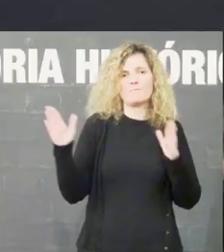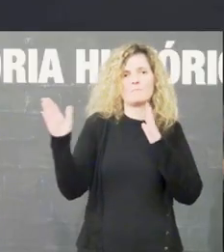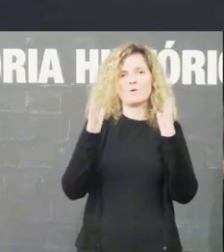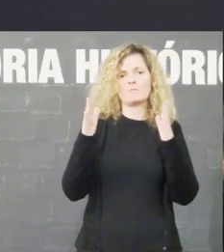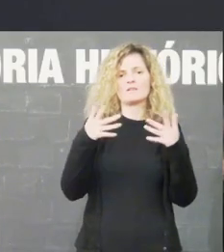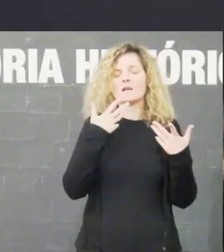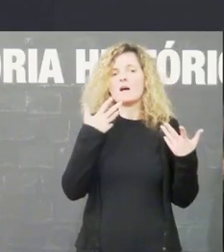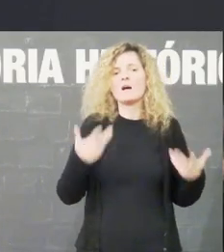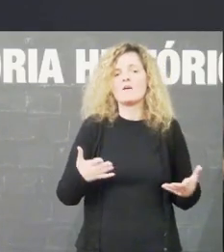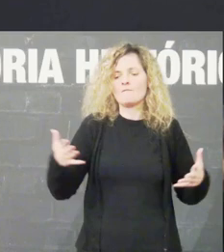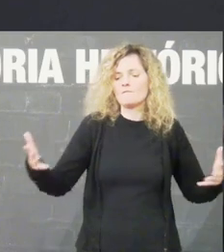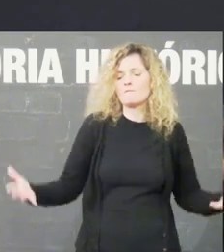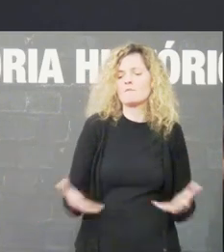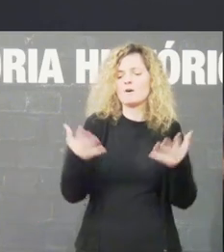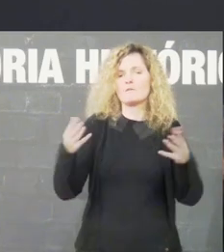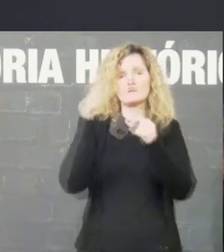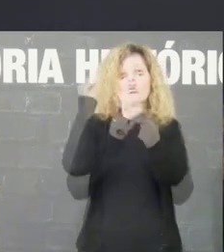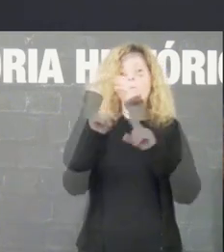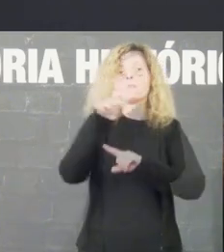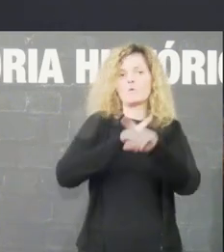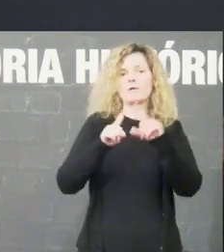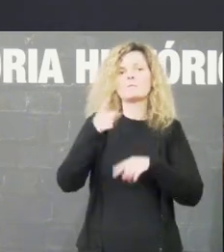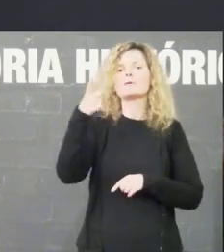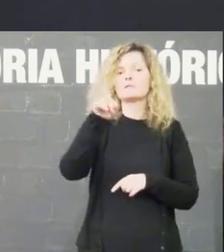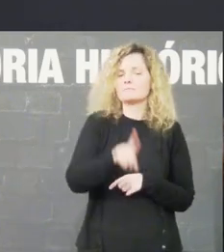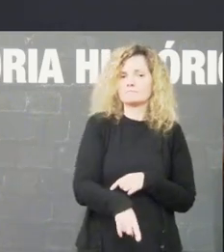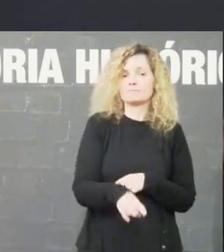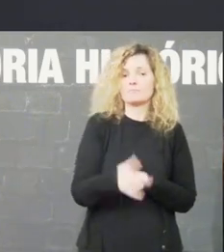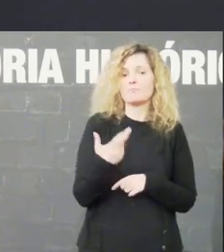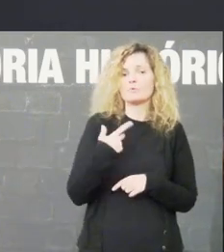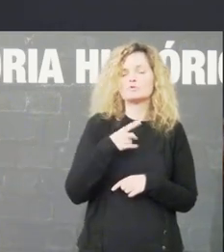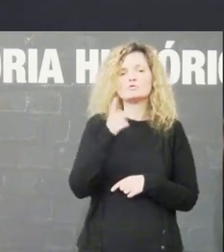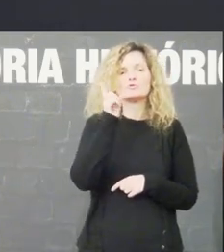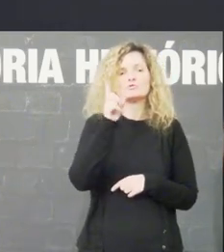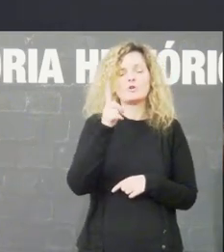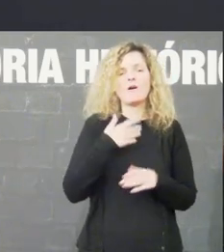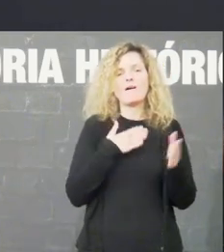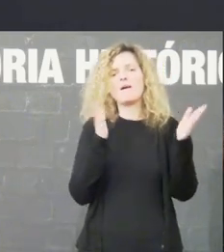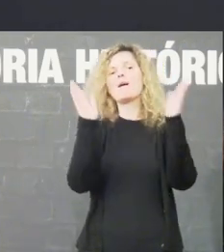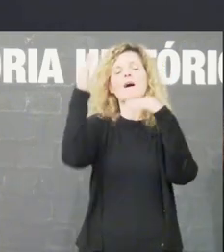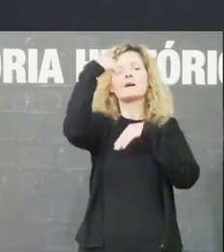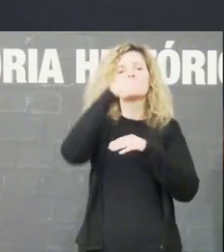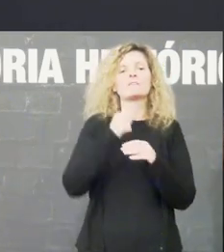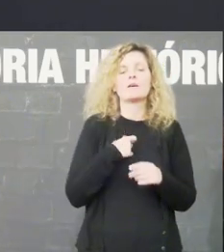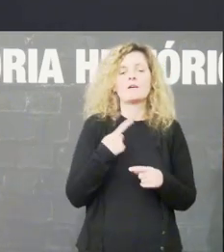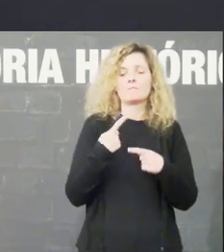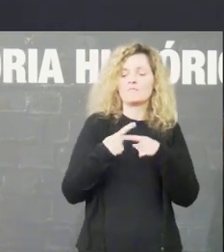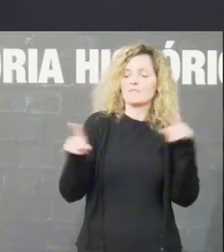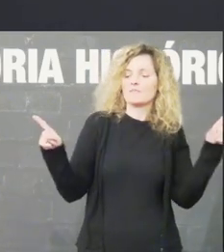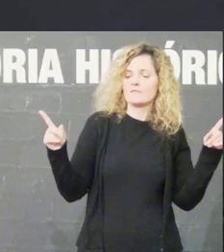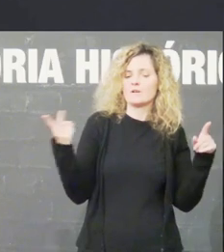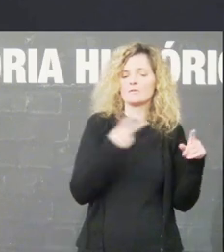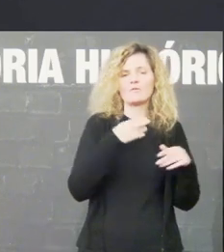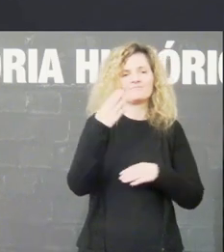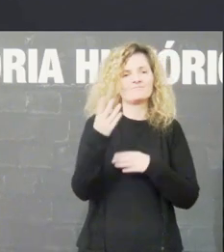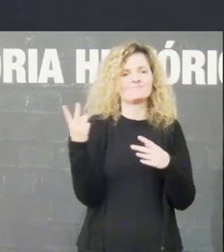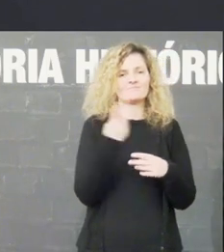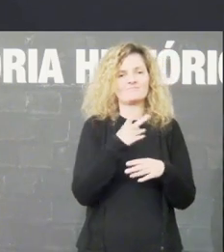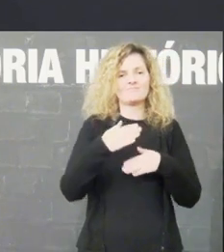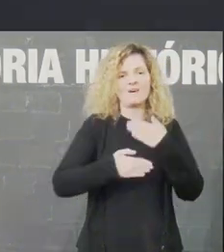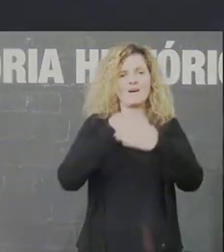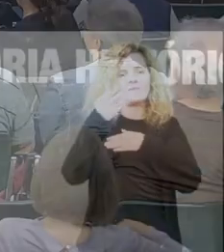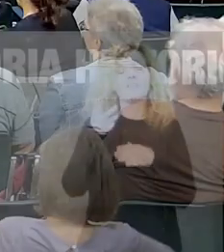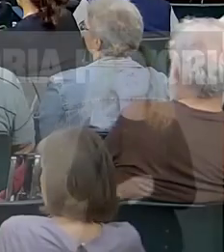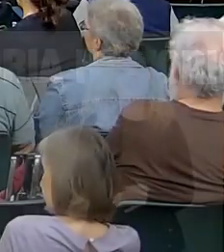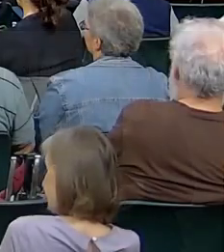vivimos que o fomento do pensamento crítico, porque só desde a atención á discrepancia avanzaremos en